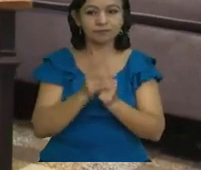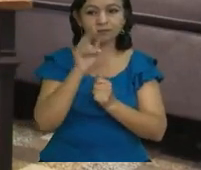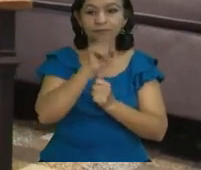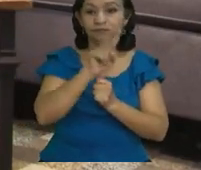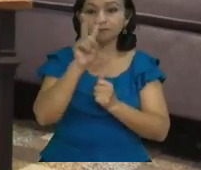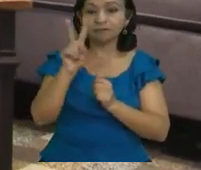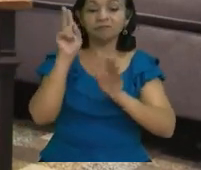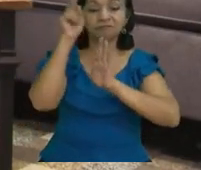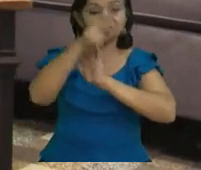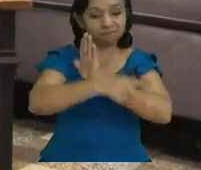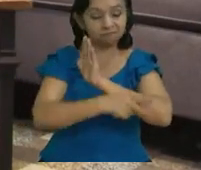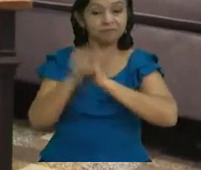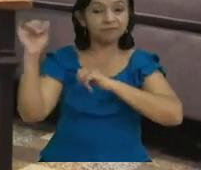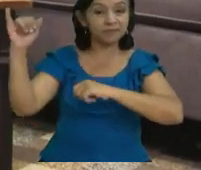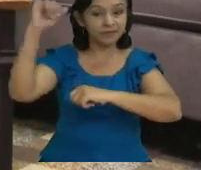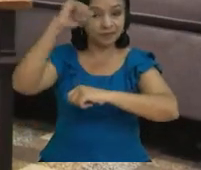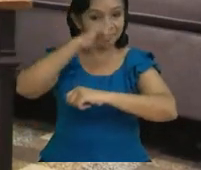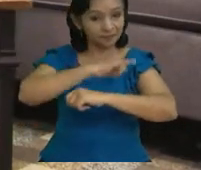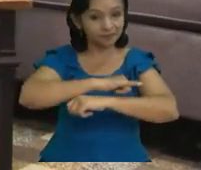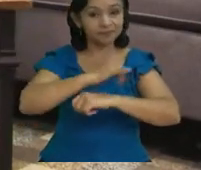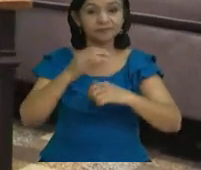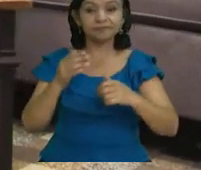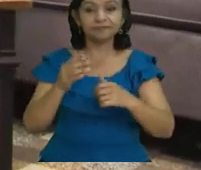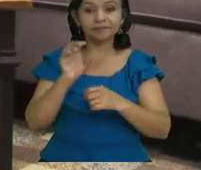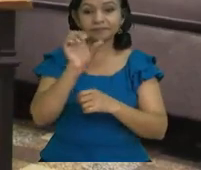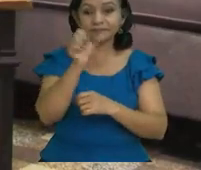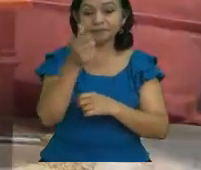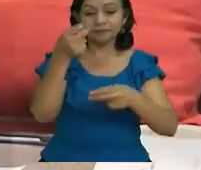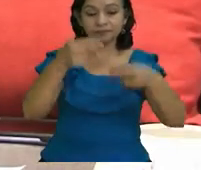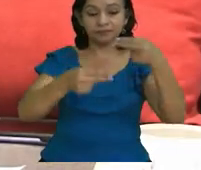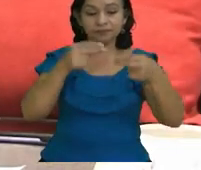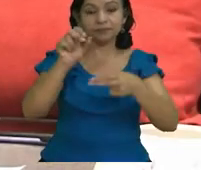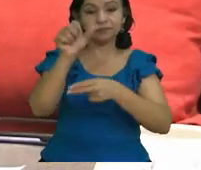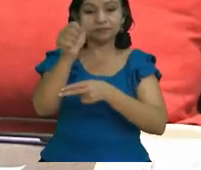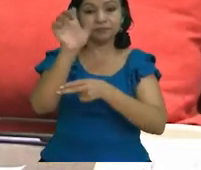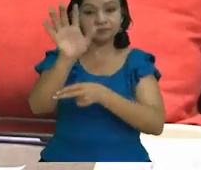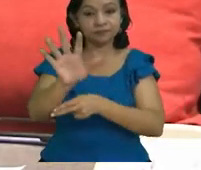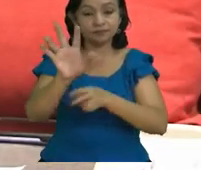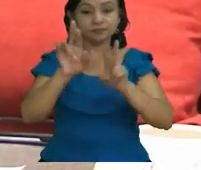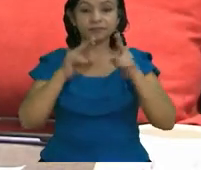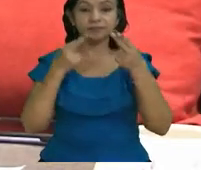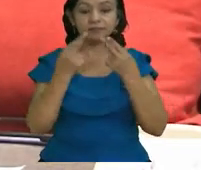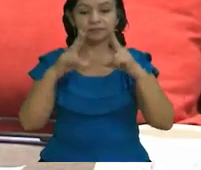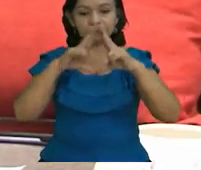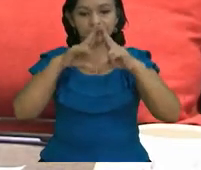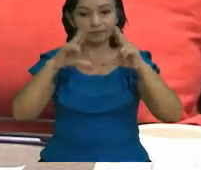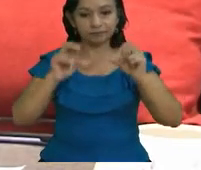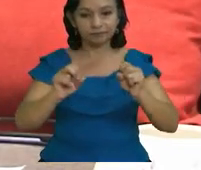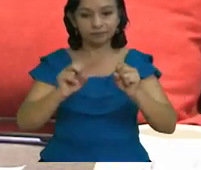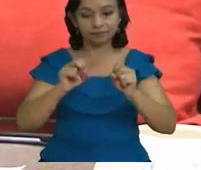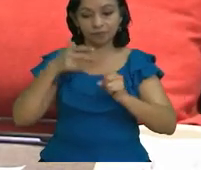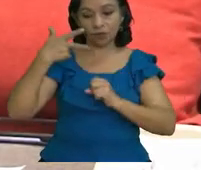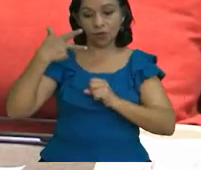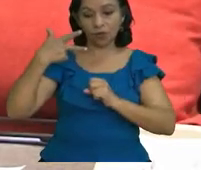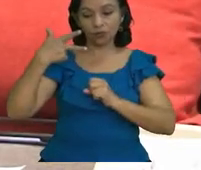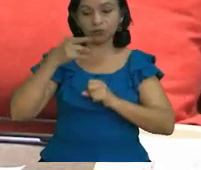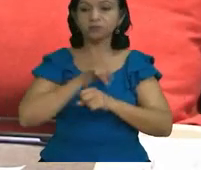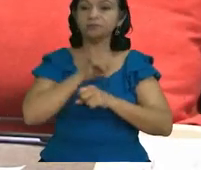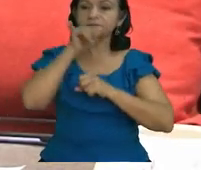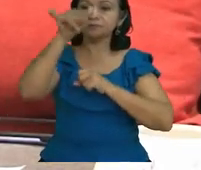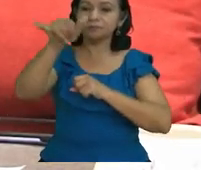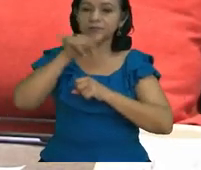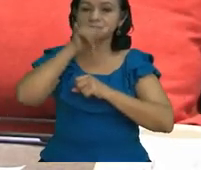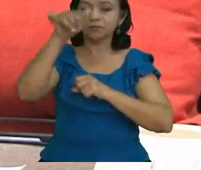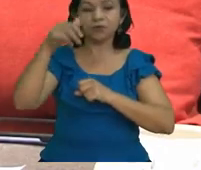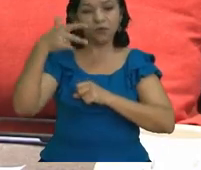22 países. Este año es la 65 edición. Nicaragua ha participado en 8, con estas